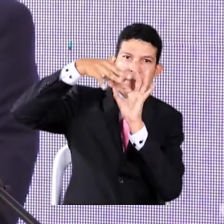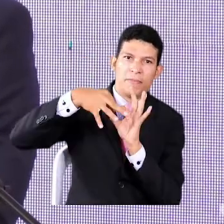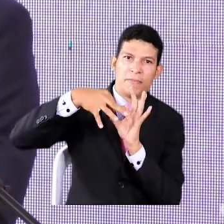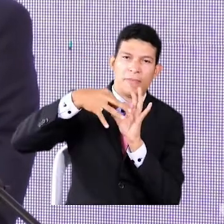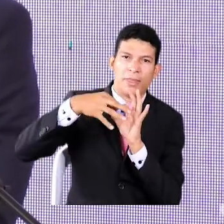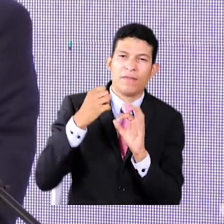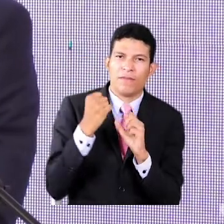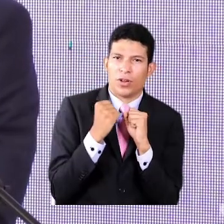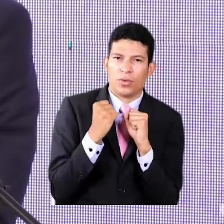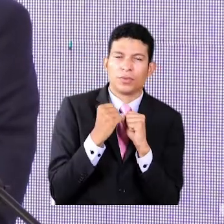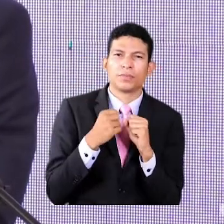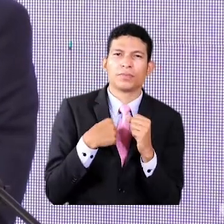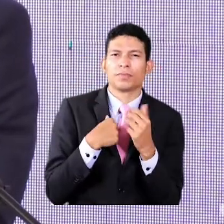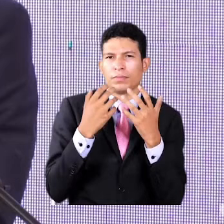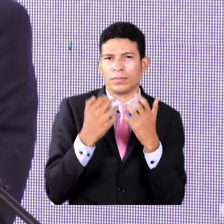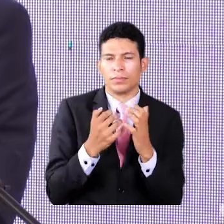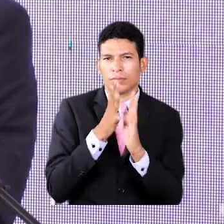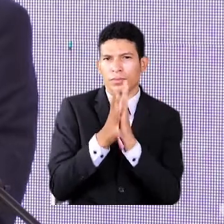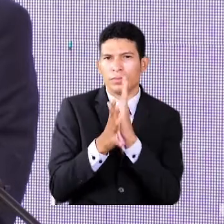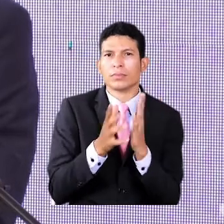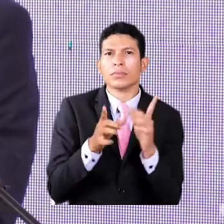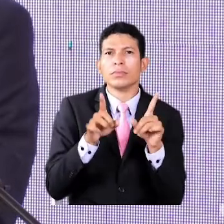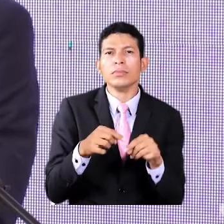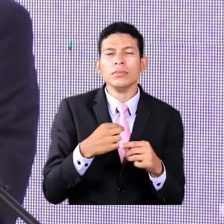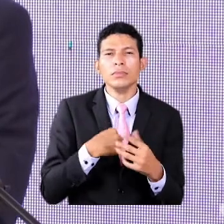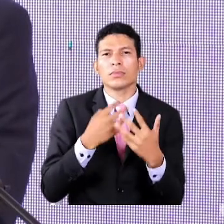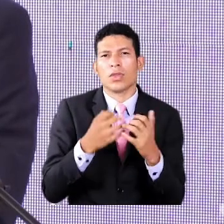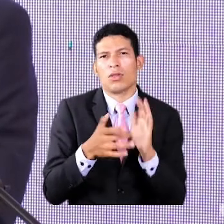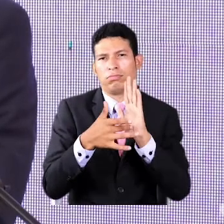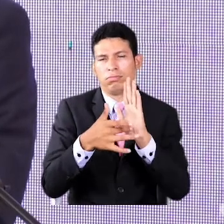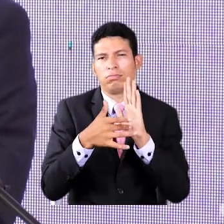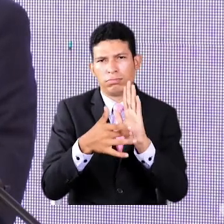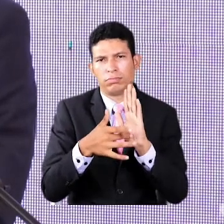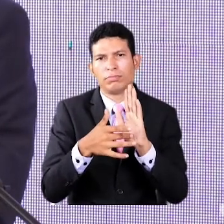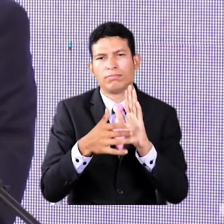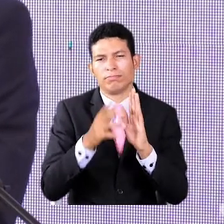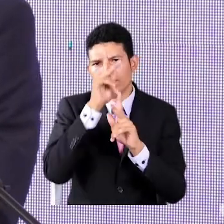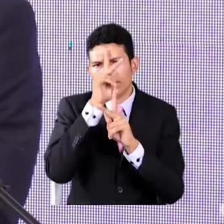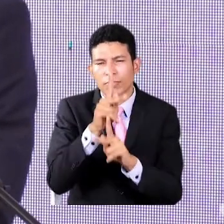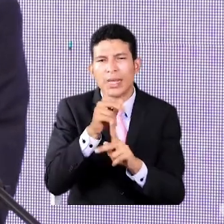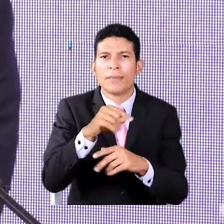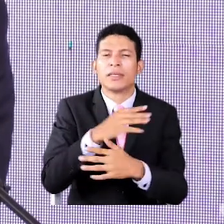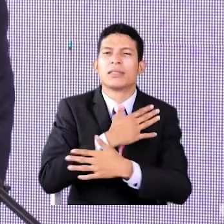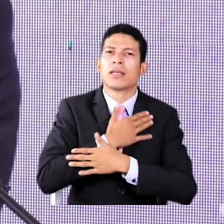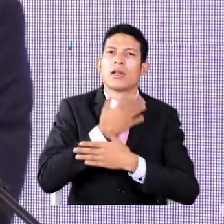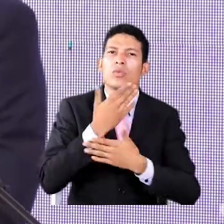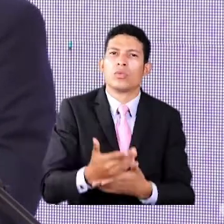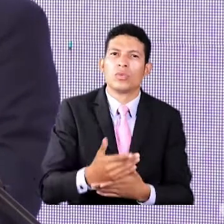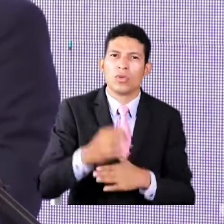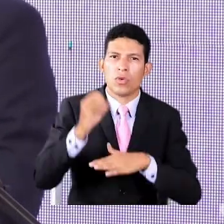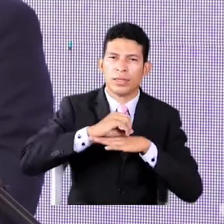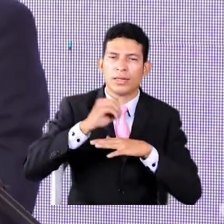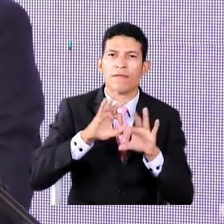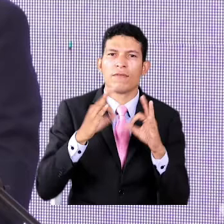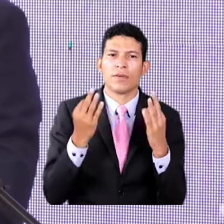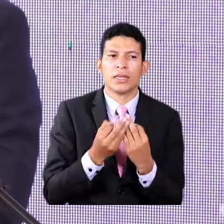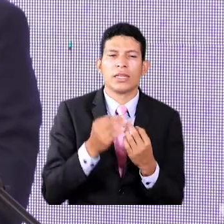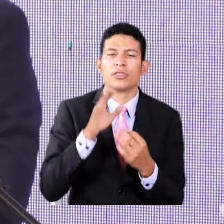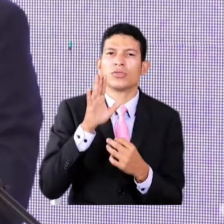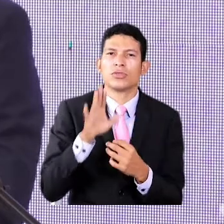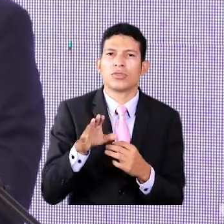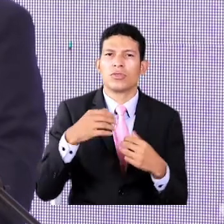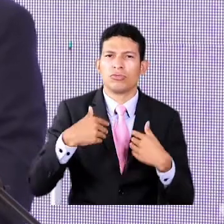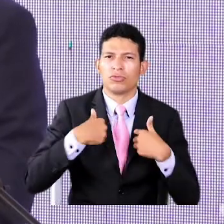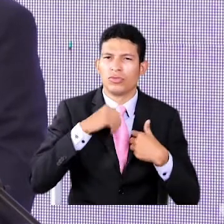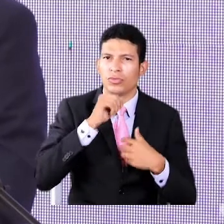quisiera también bueno quisiéramos rendirle este homenaje queremos saludar también a las organizaciones de familiares de víctimas y a las